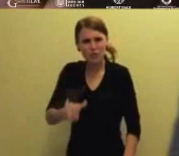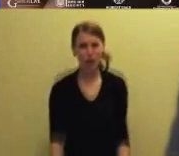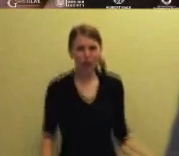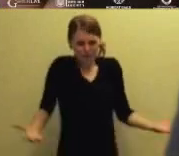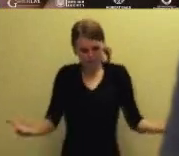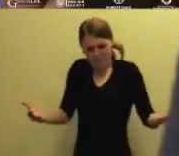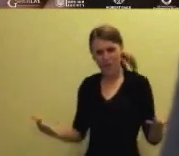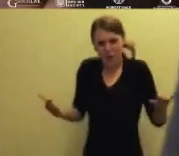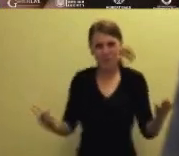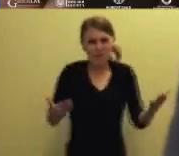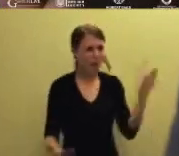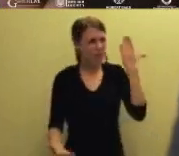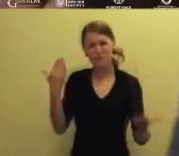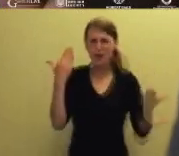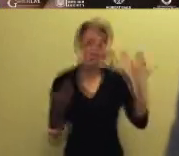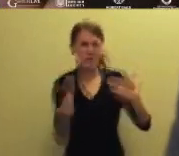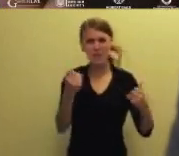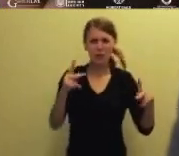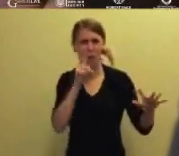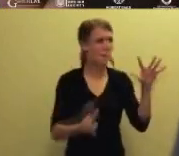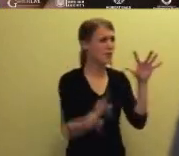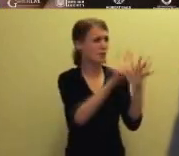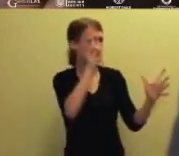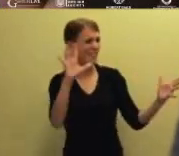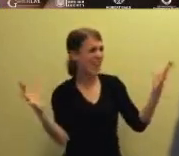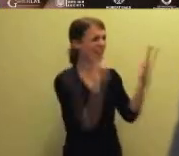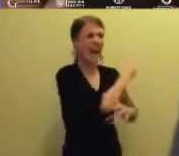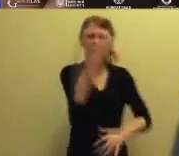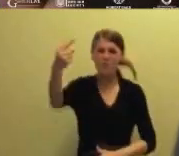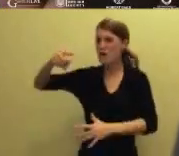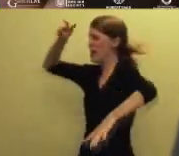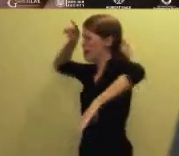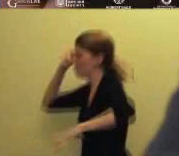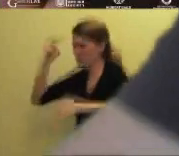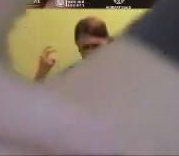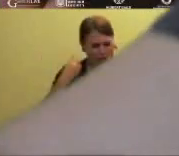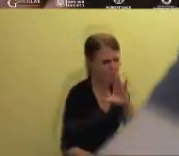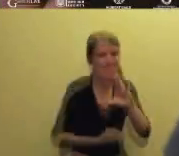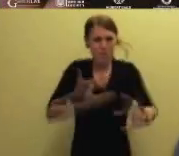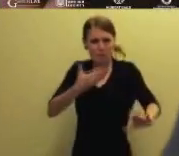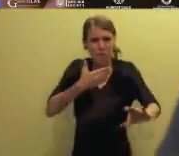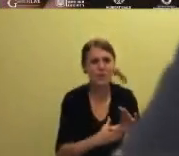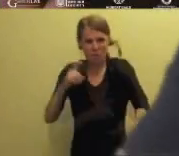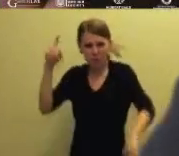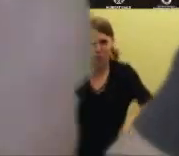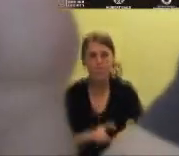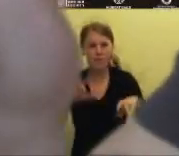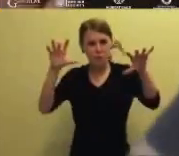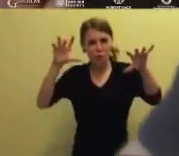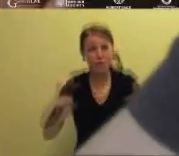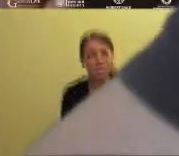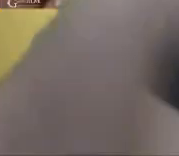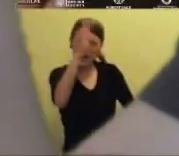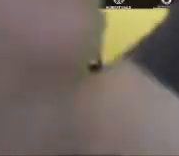mal hechas es una película que yo sinceramente no recomiendo ni volvería a ver que la puedes echar para alguien para decir mira ya he visto